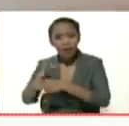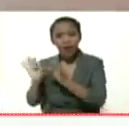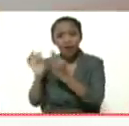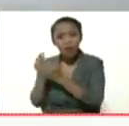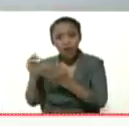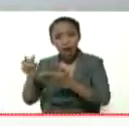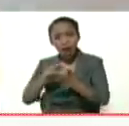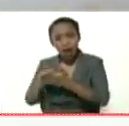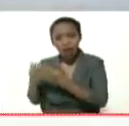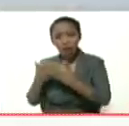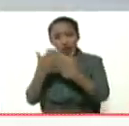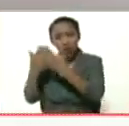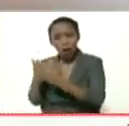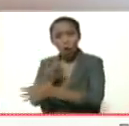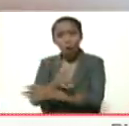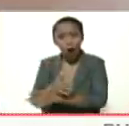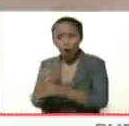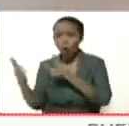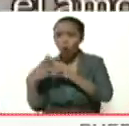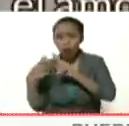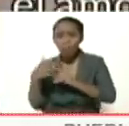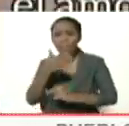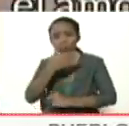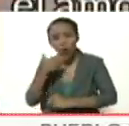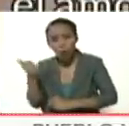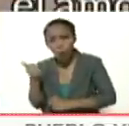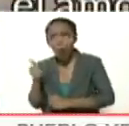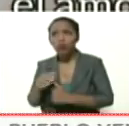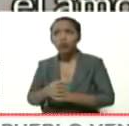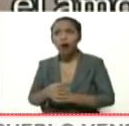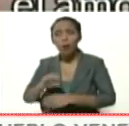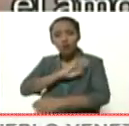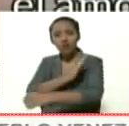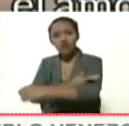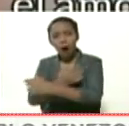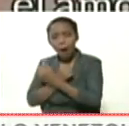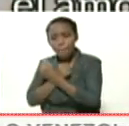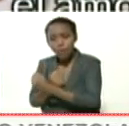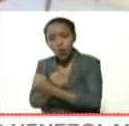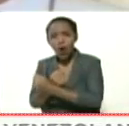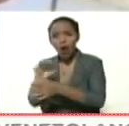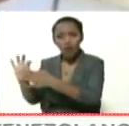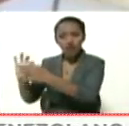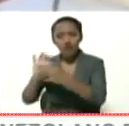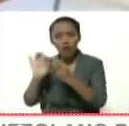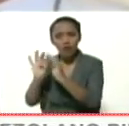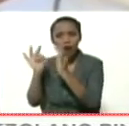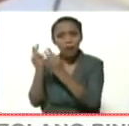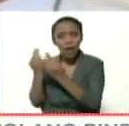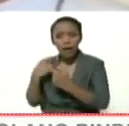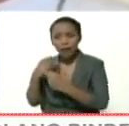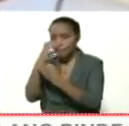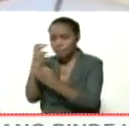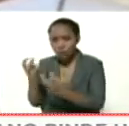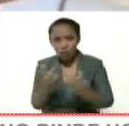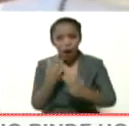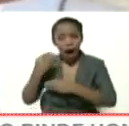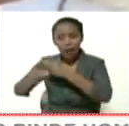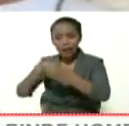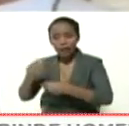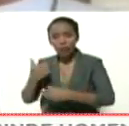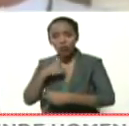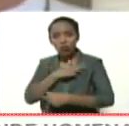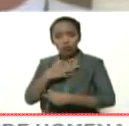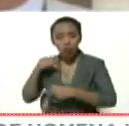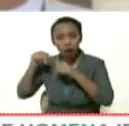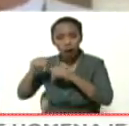para estudiar, para jugar, para conocernos mejor, para fortalecer el amor y la unión familiar. Es la invitación que le hacemos desde el Ordinariato